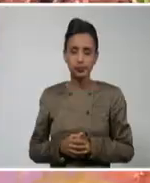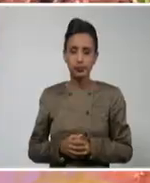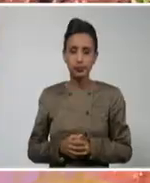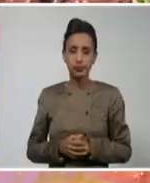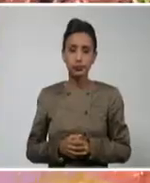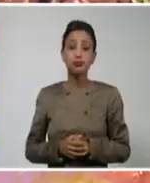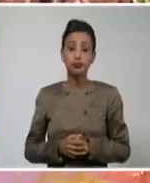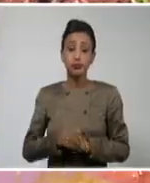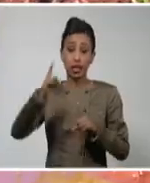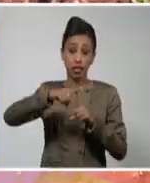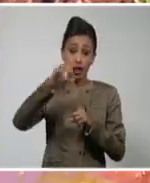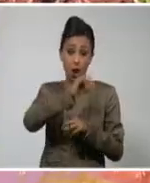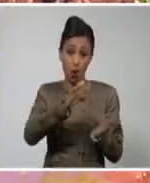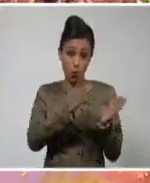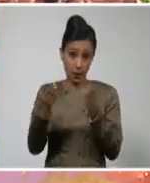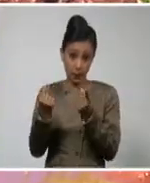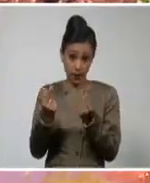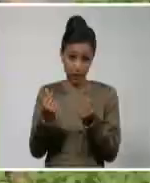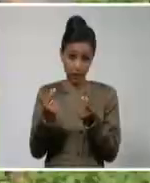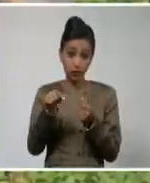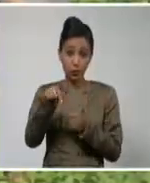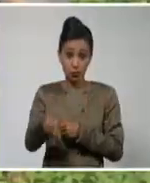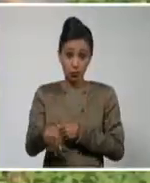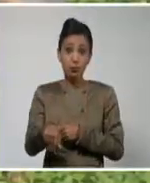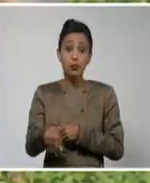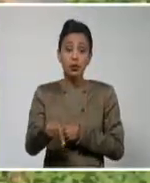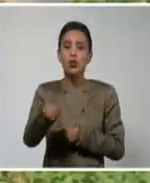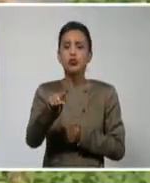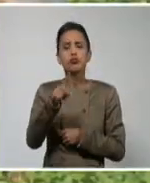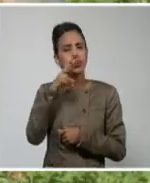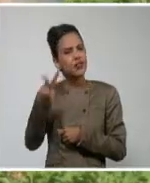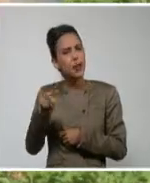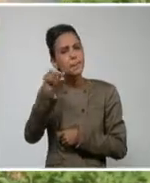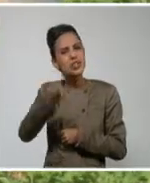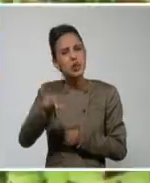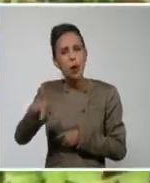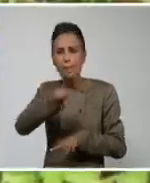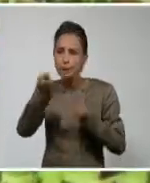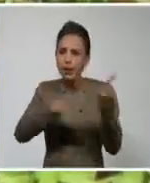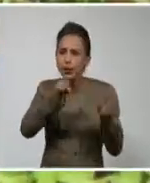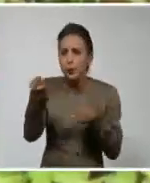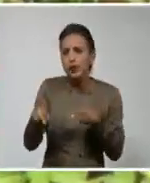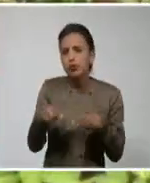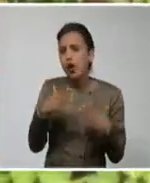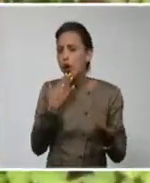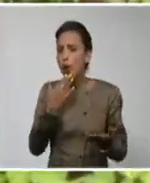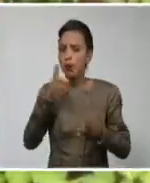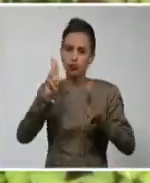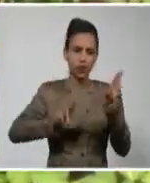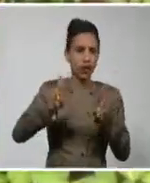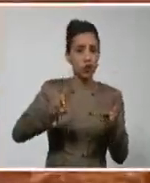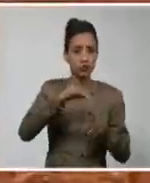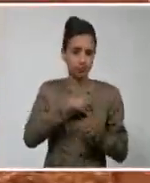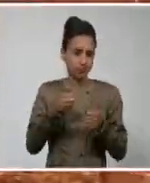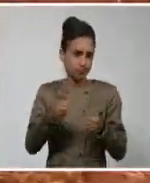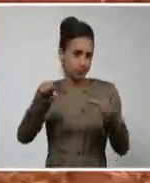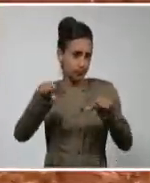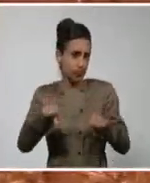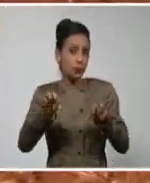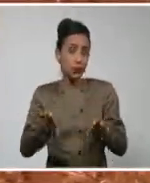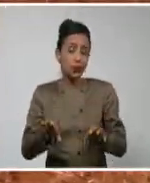tarea ordenamiento en el sector agropecuario, se buscan criterios para cumplir con la política implementada que reclama y necesita el